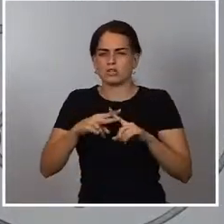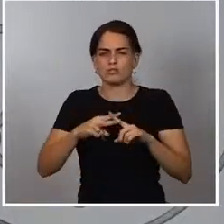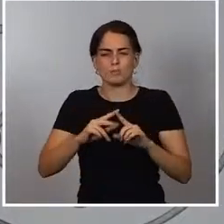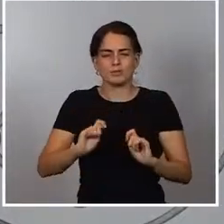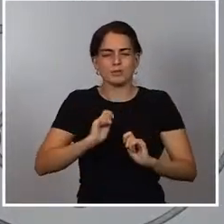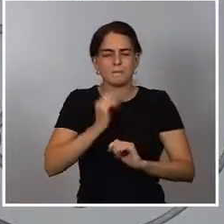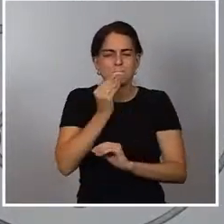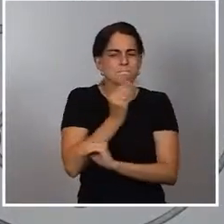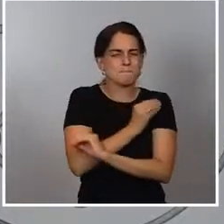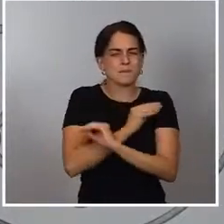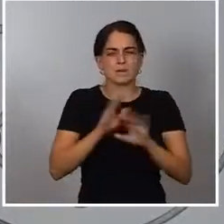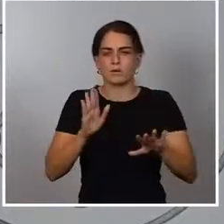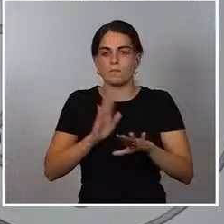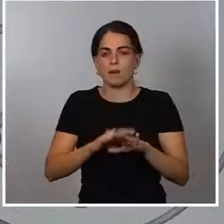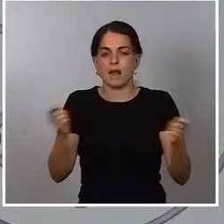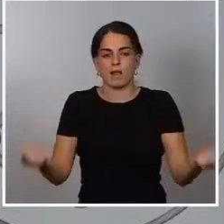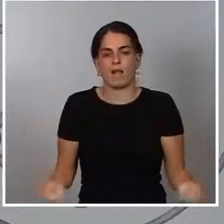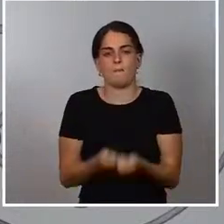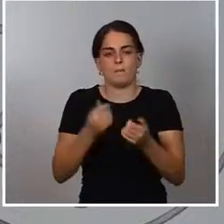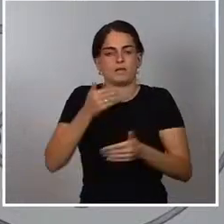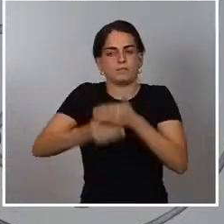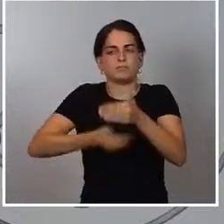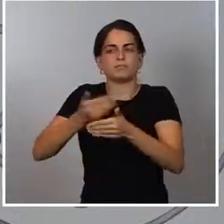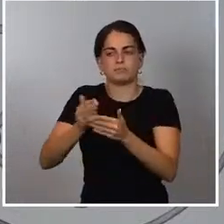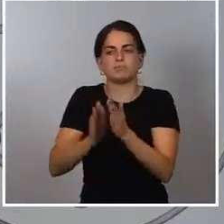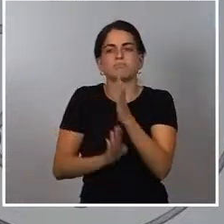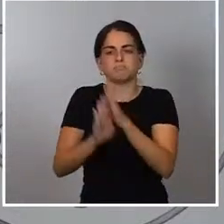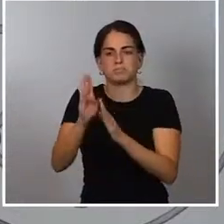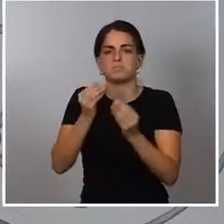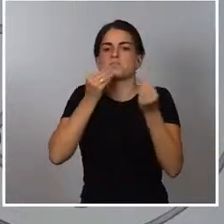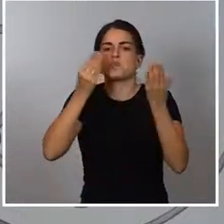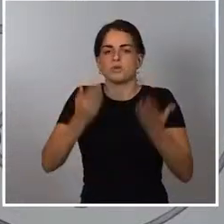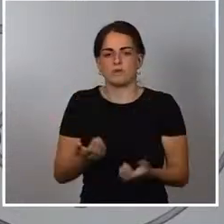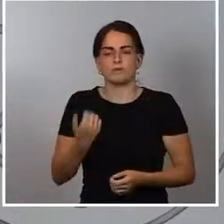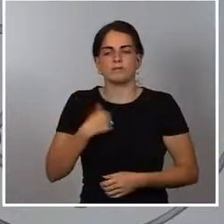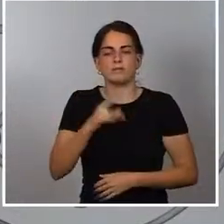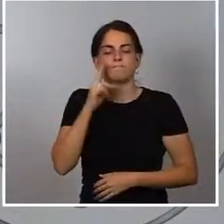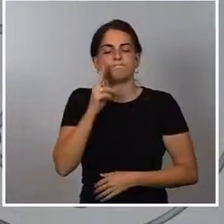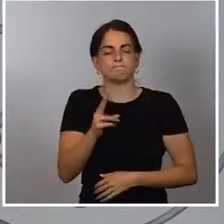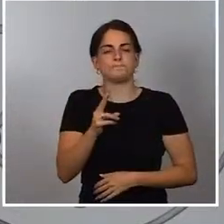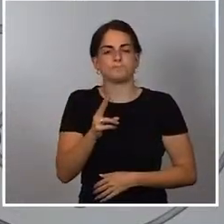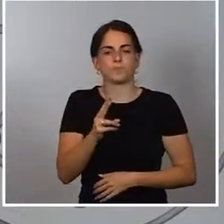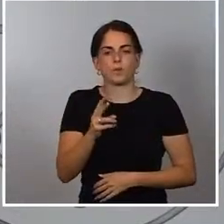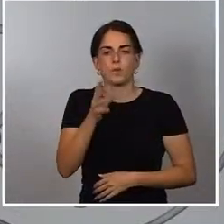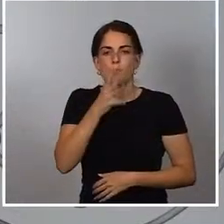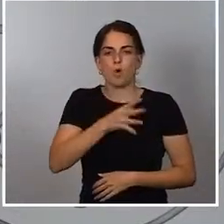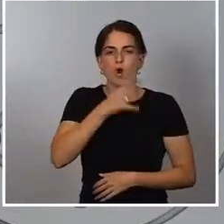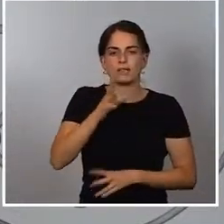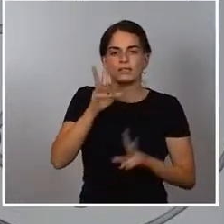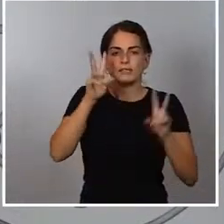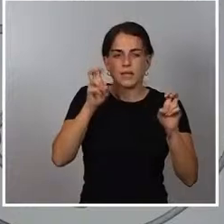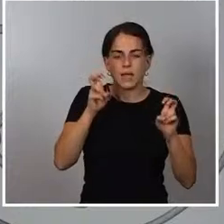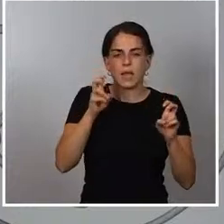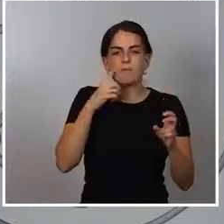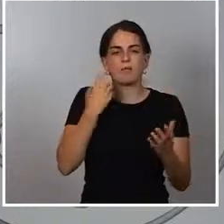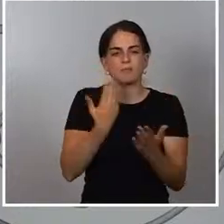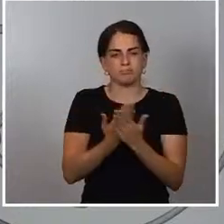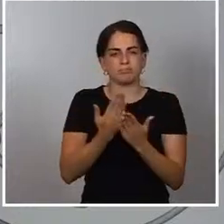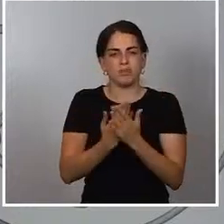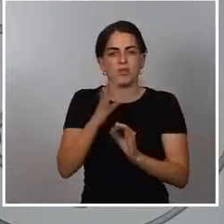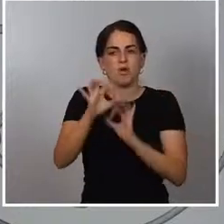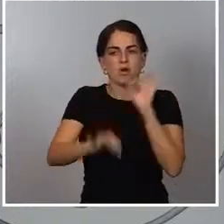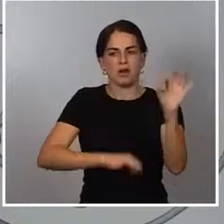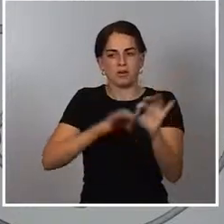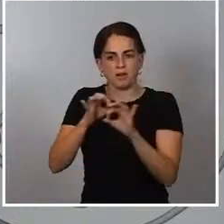cabo la campaña que estamos realizando ahí como les decía ya se permitía que por razones de factibilidad que por razones de organización se pudiera